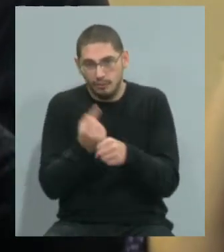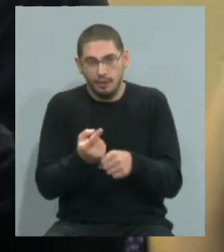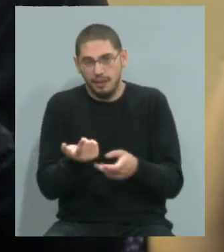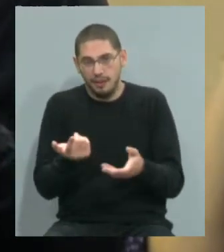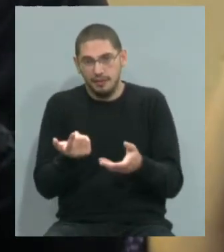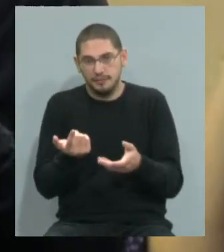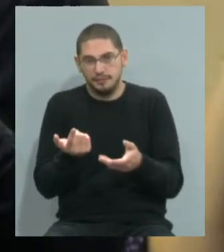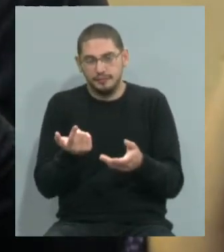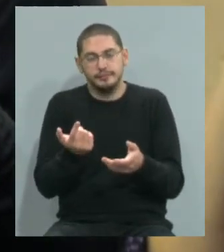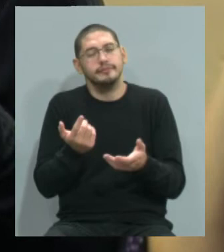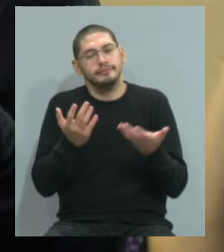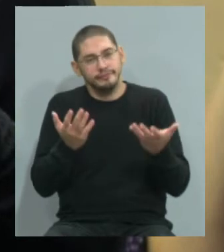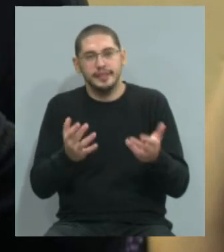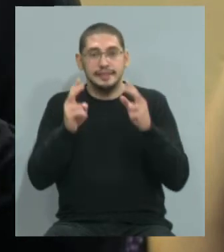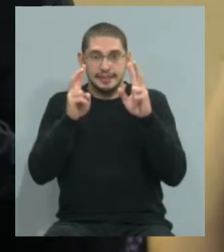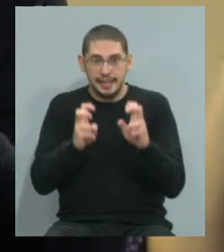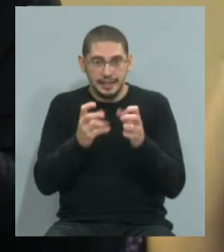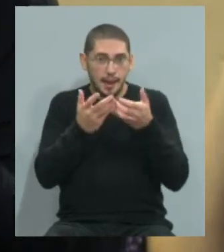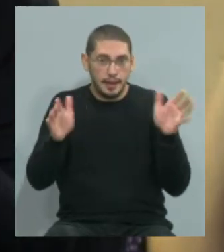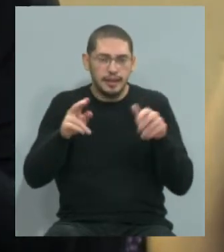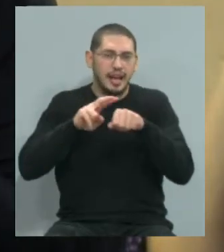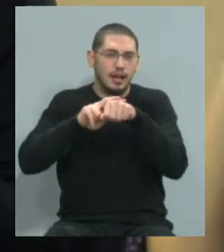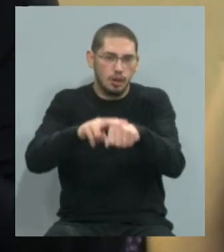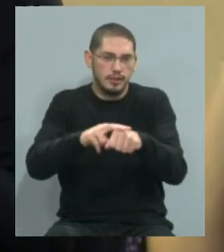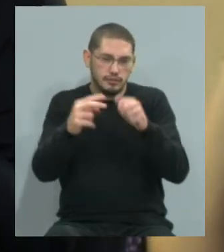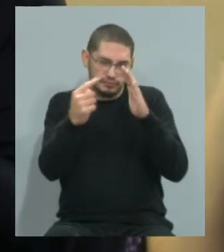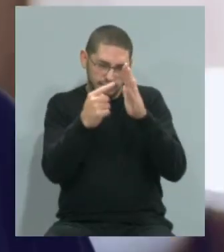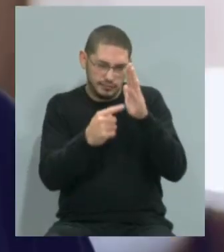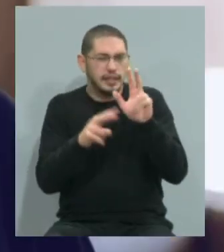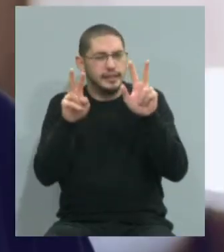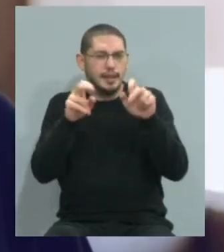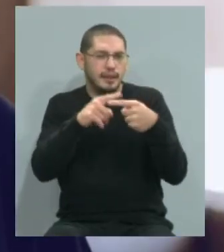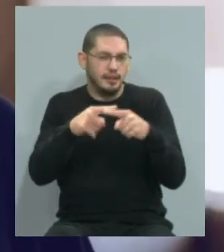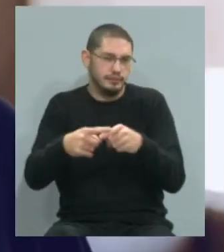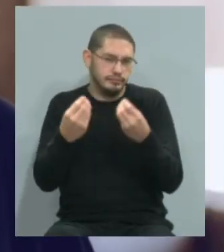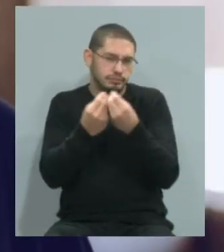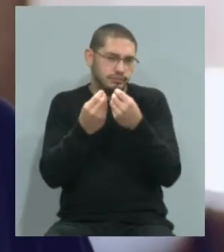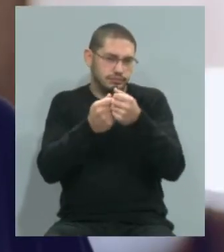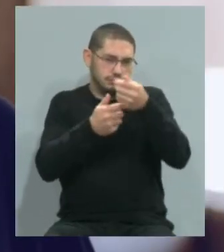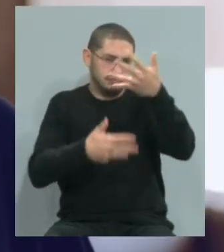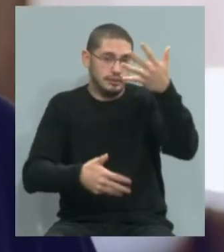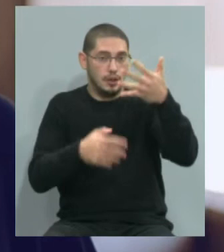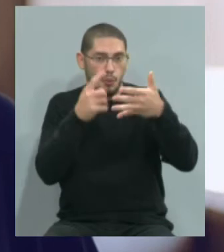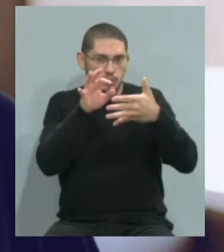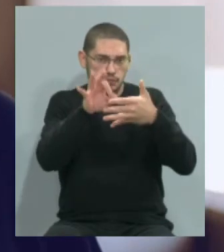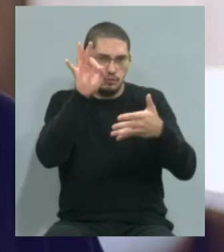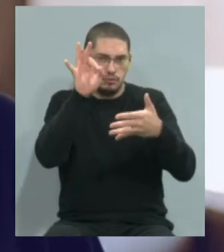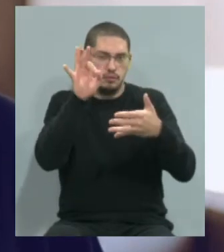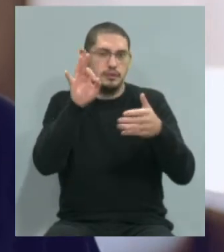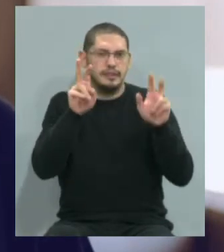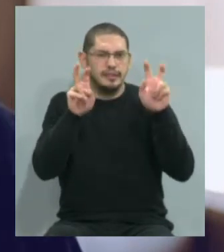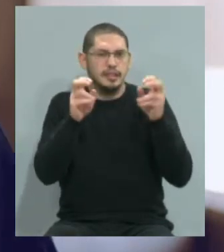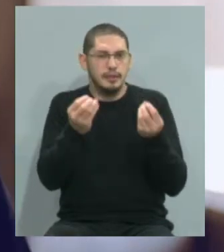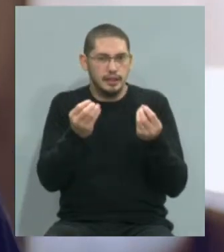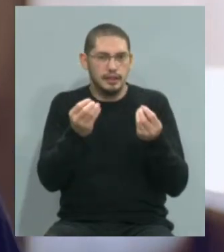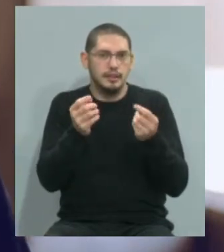recomendación de ciencia abierta encontró como uno de los muchos temas para discutir y tomar una posición, el posicionamiento frente a